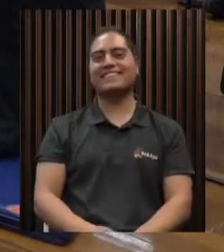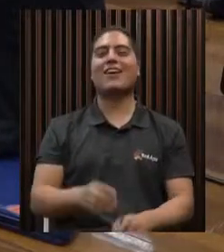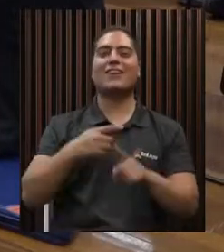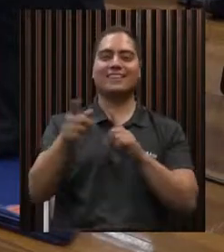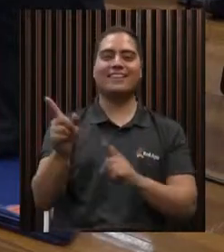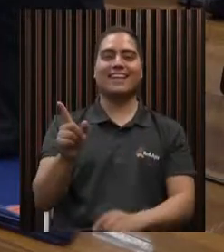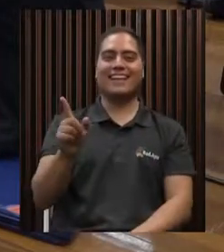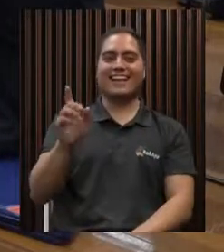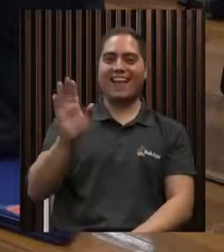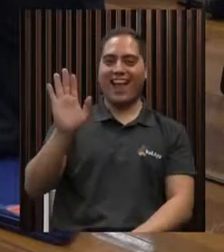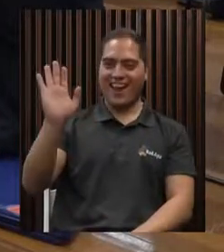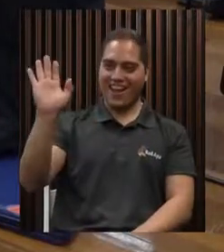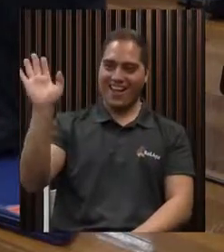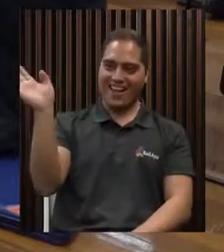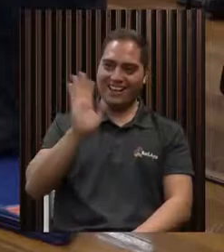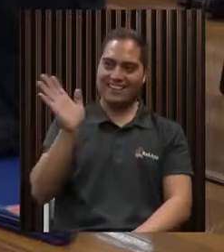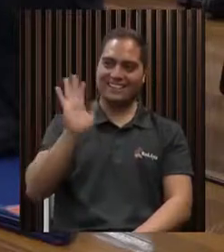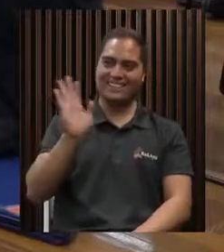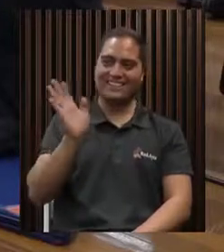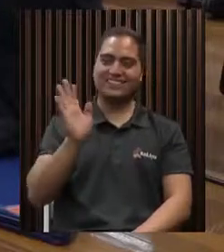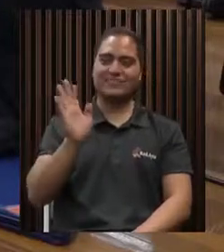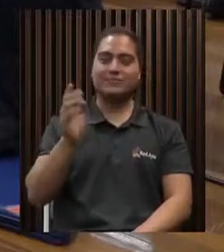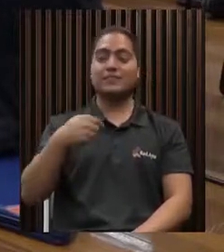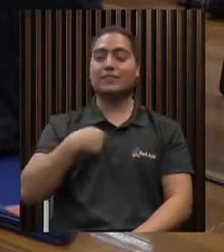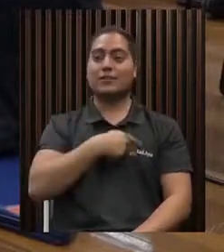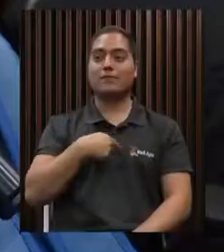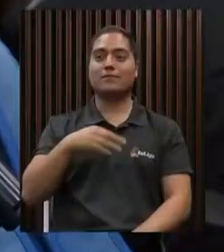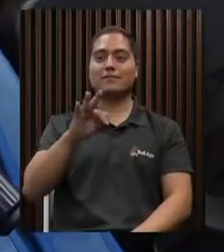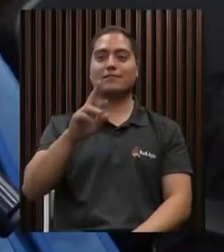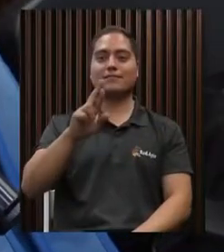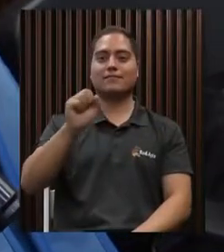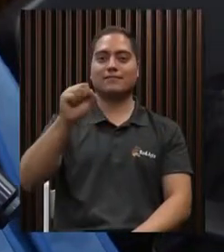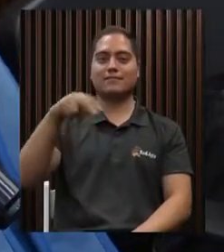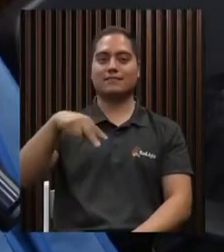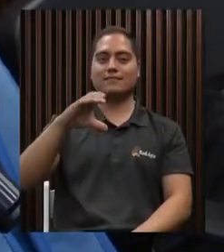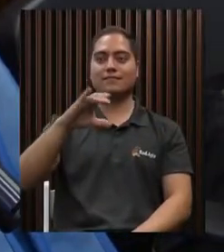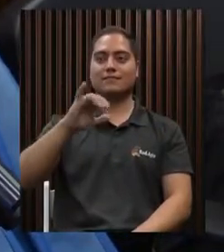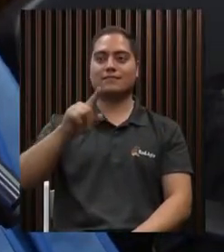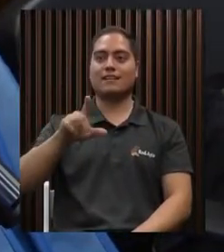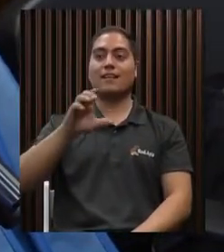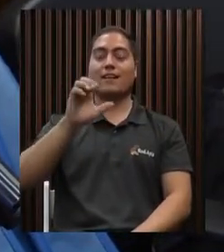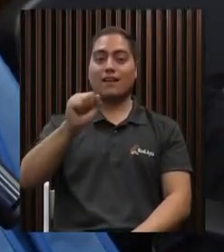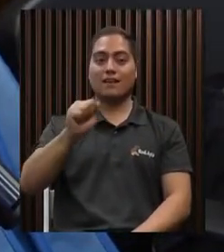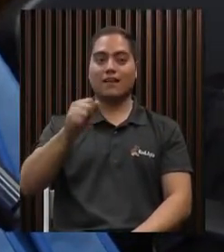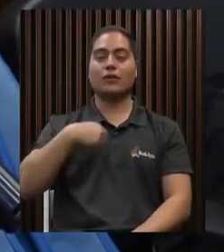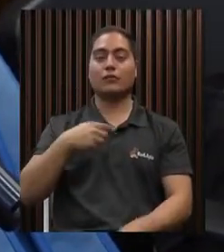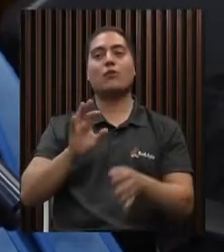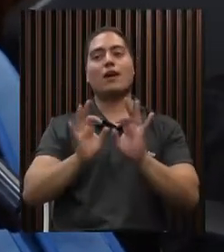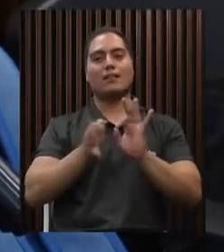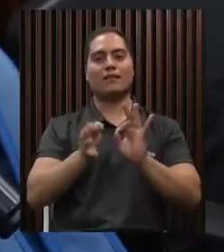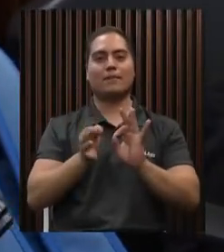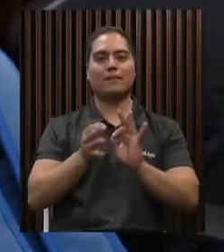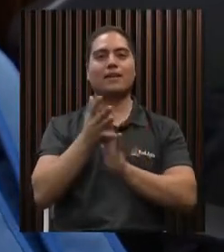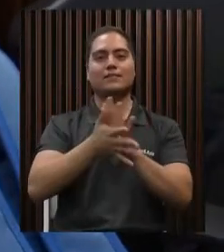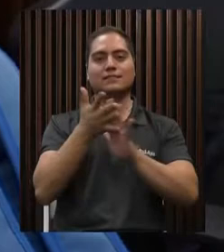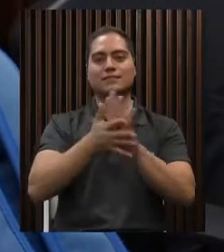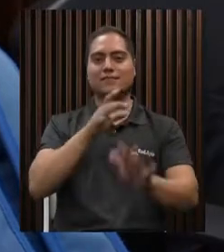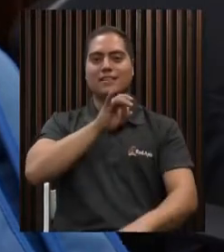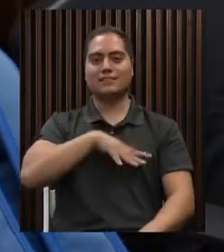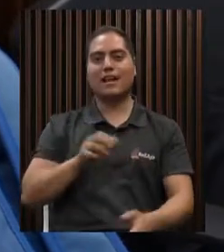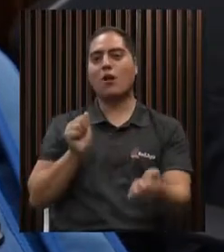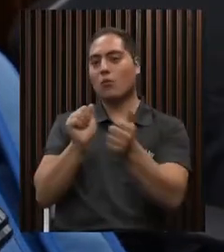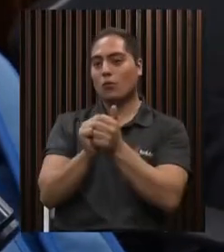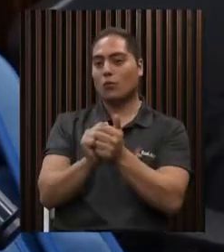Ya que estamos aquí. Mi nombre es Francisca Traverso, soy intérprete en lengua de señas chilena. Junto a mi